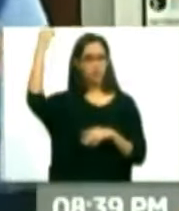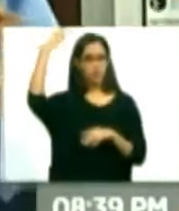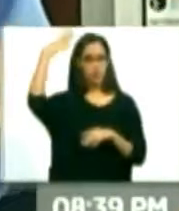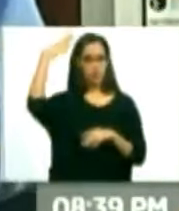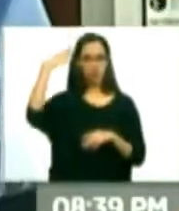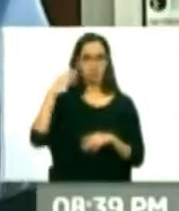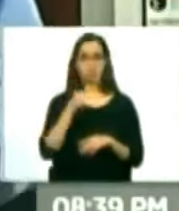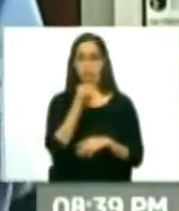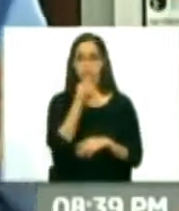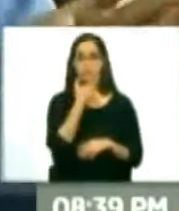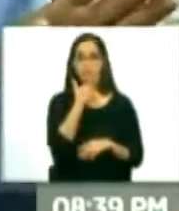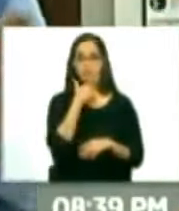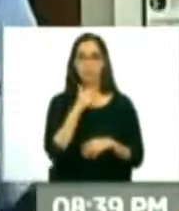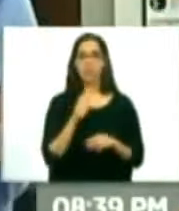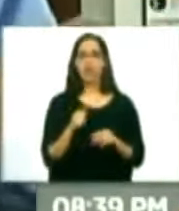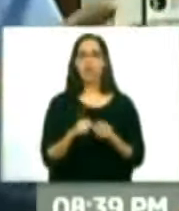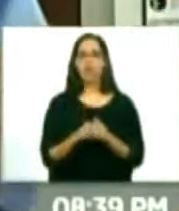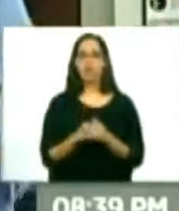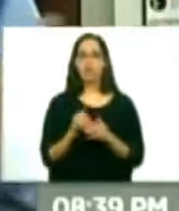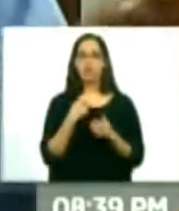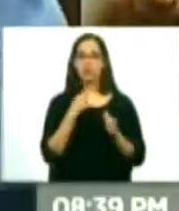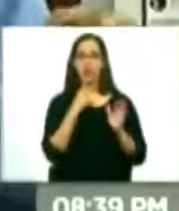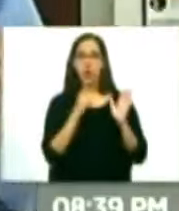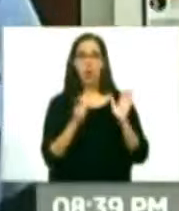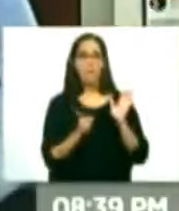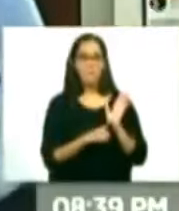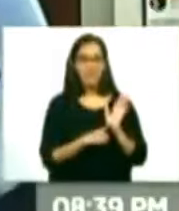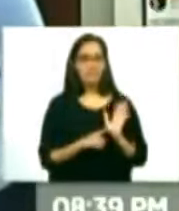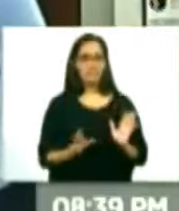lindo y bello. Cumplí con el tratamiento contra el COVID porque me pegó el sol parejo.